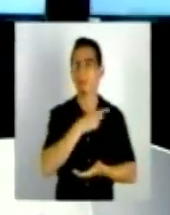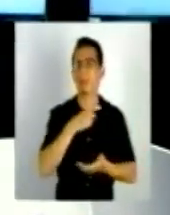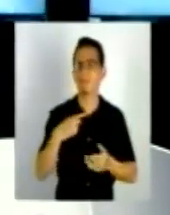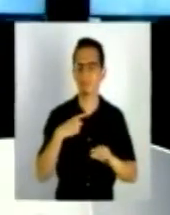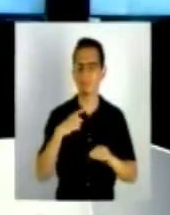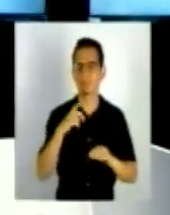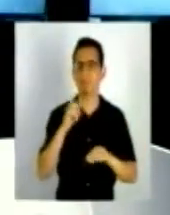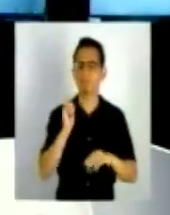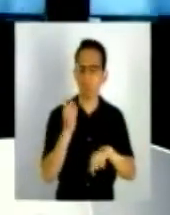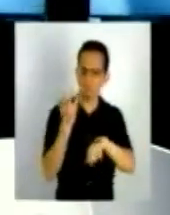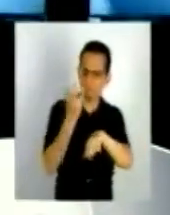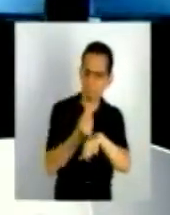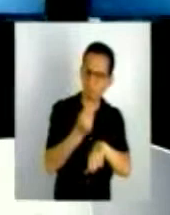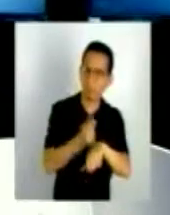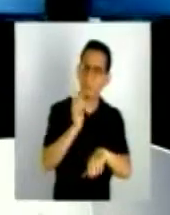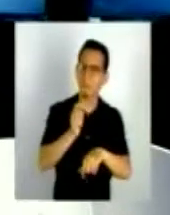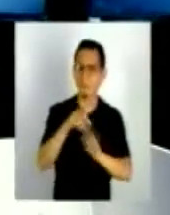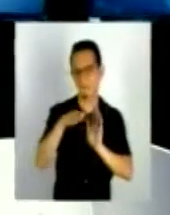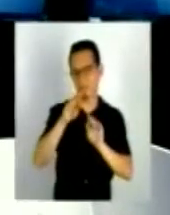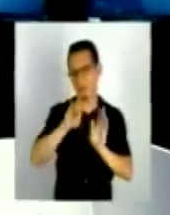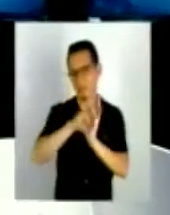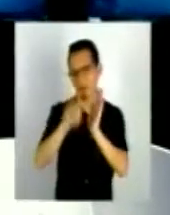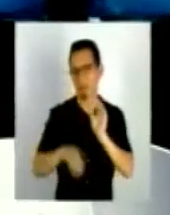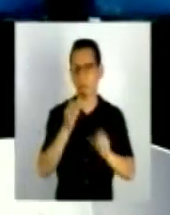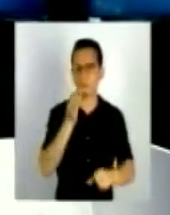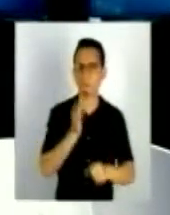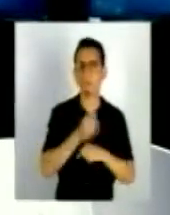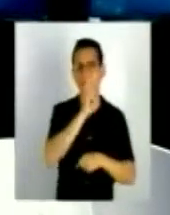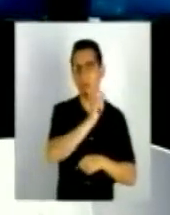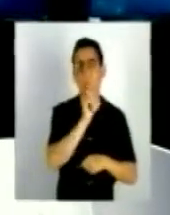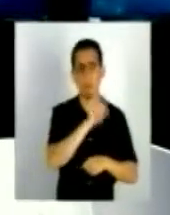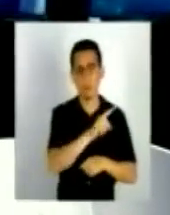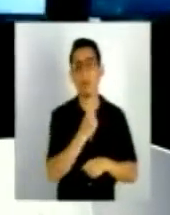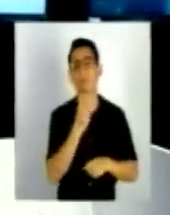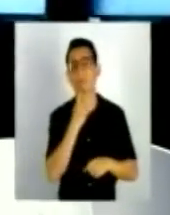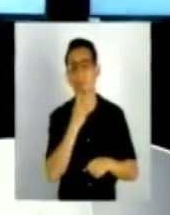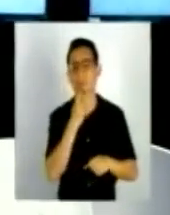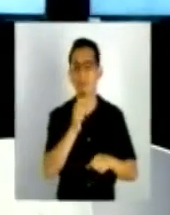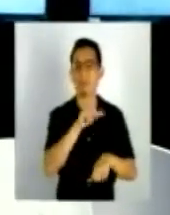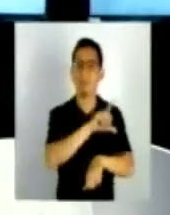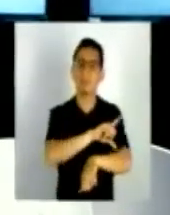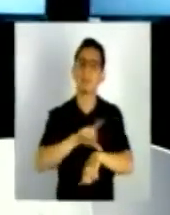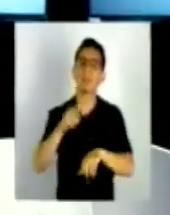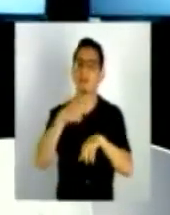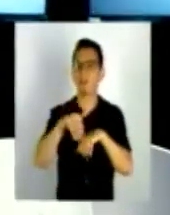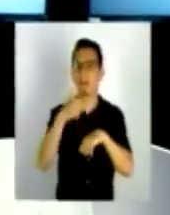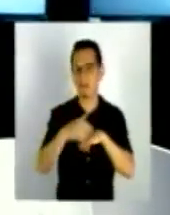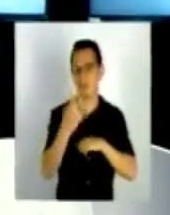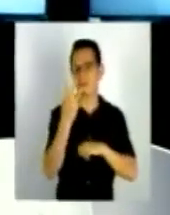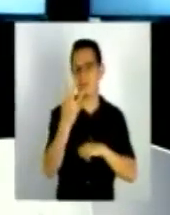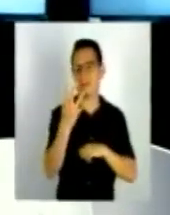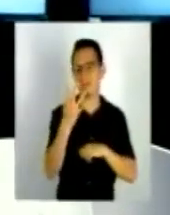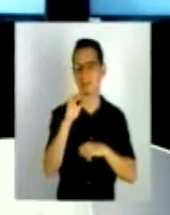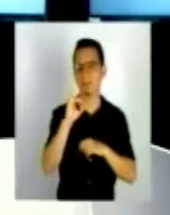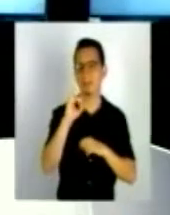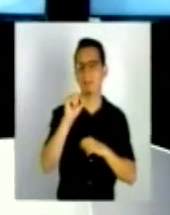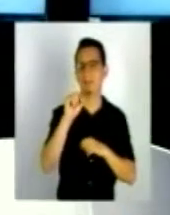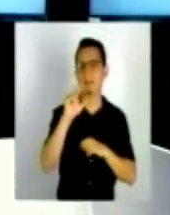las vías de transporte rápido, como ya se comprometió Andrés Manuel, con la línea 4 de